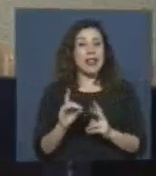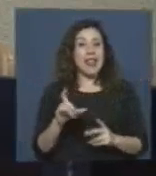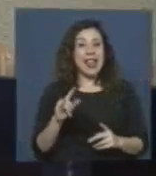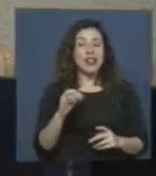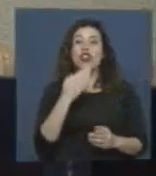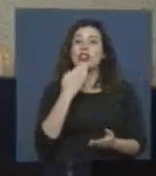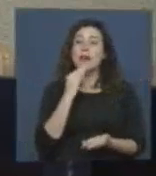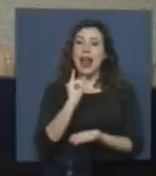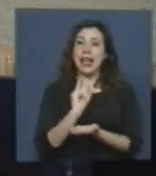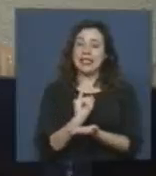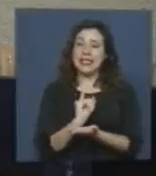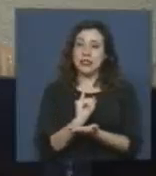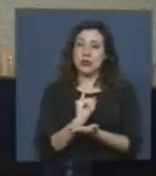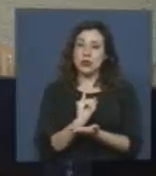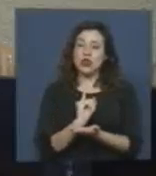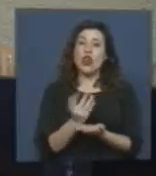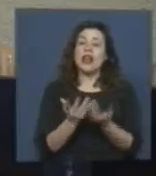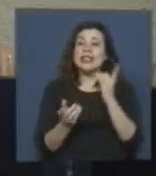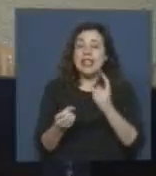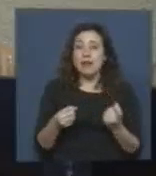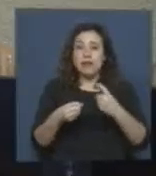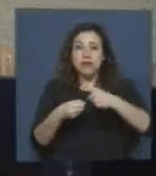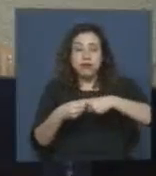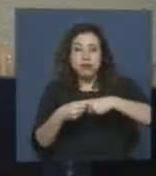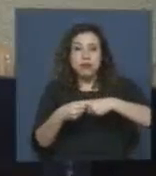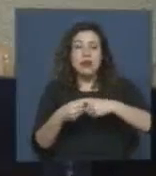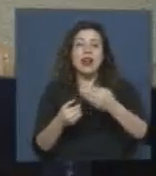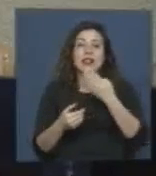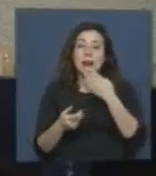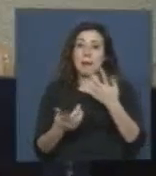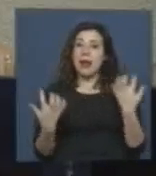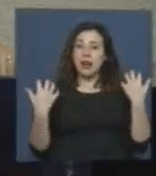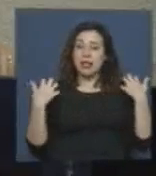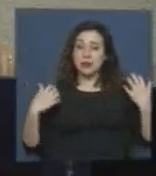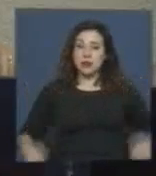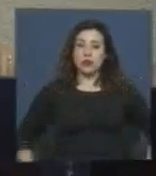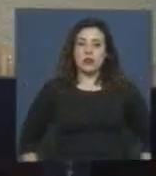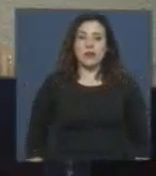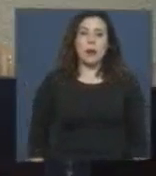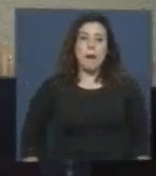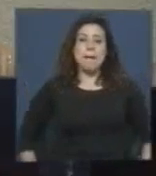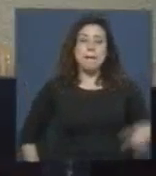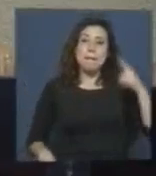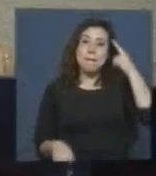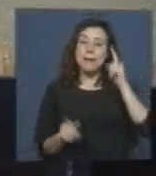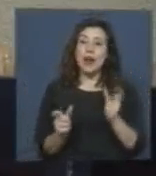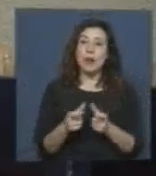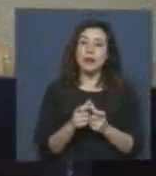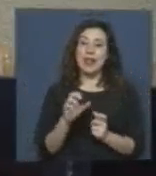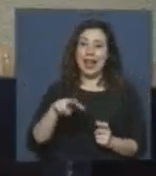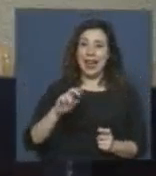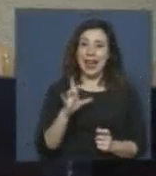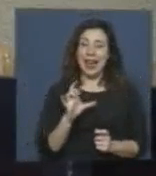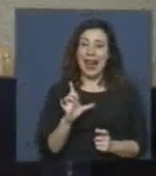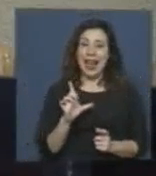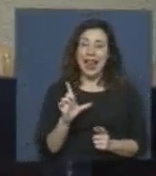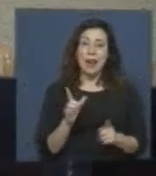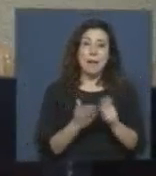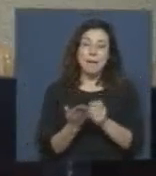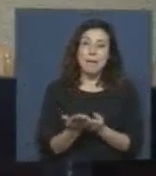la institución en la que formó parte también es responsable. Para evitar aquello, la Comisión Engel, entre